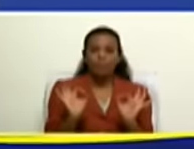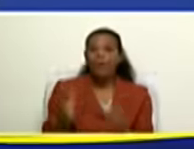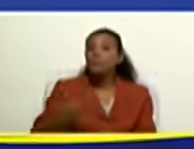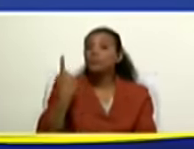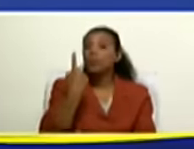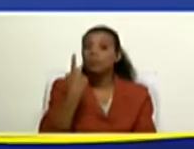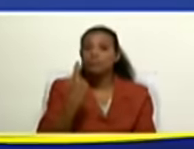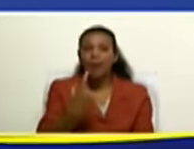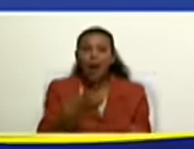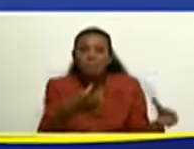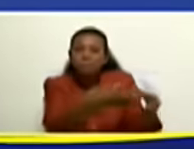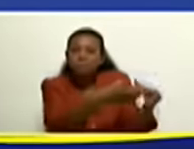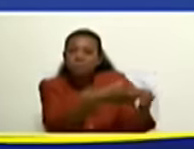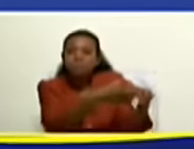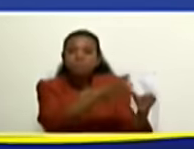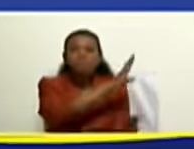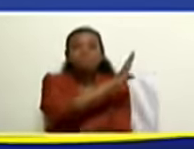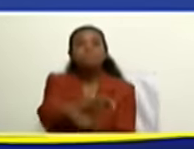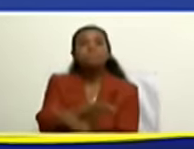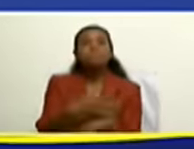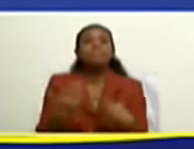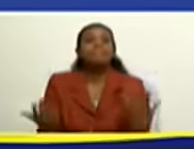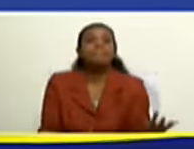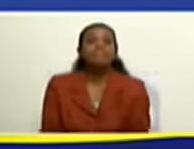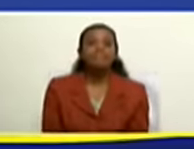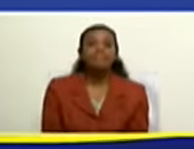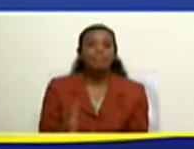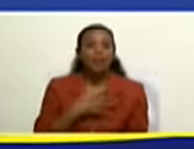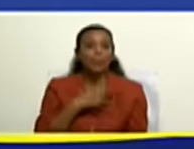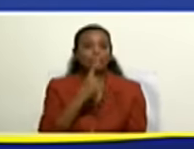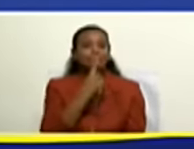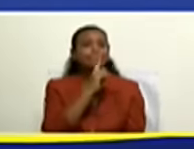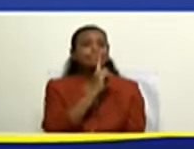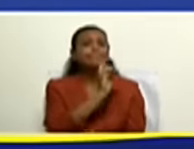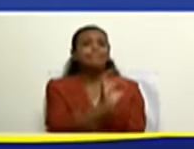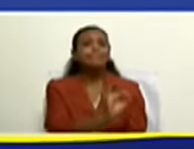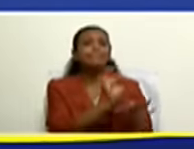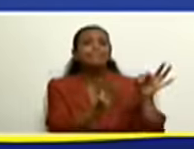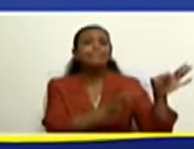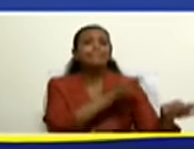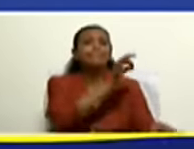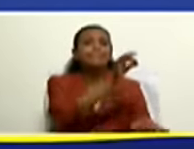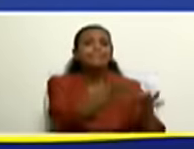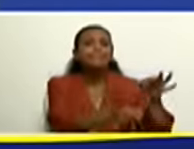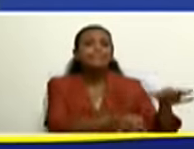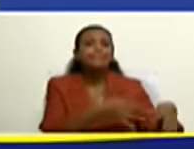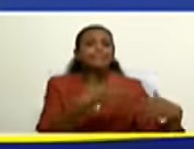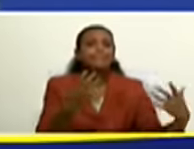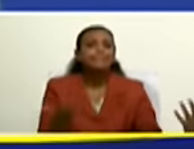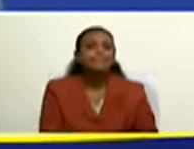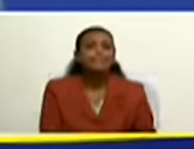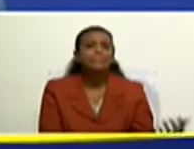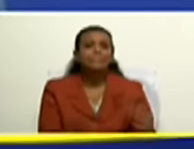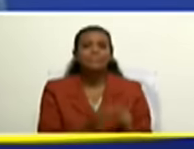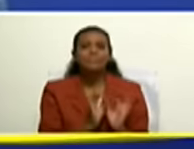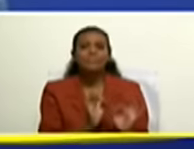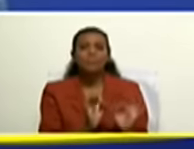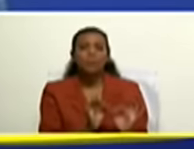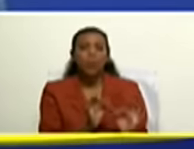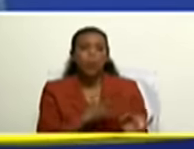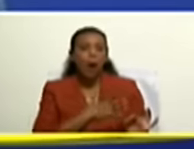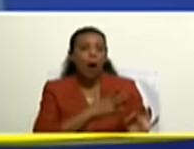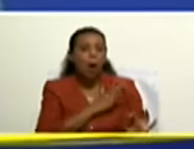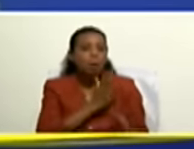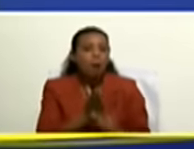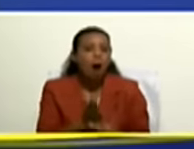que han atacado el referendo consultivo también han señalado, han dicho que se